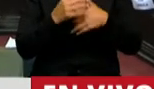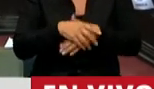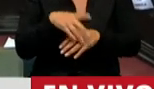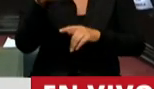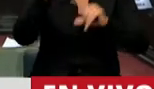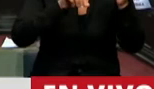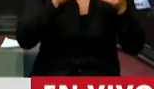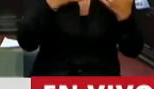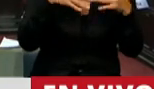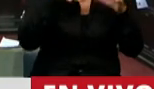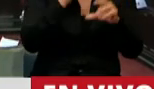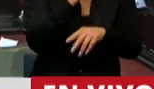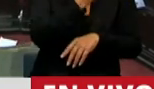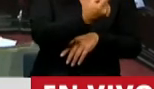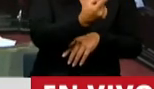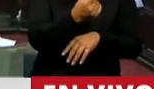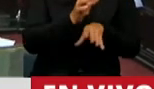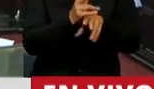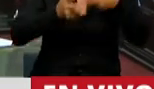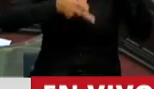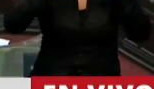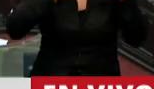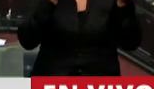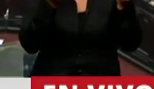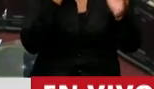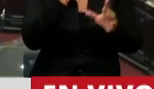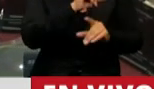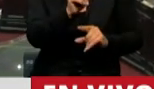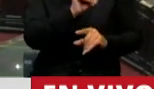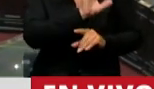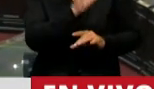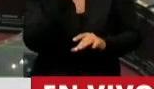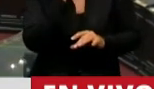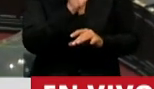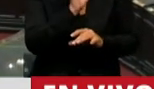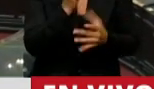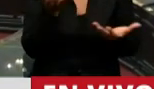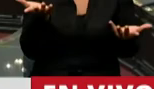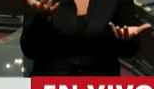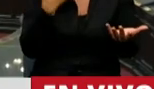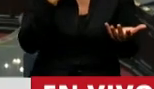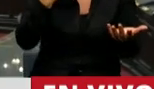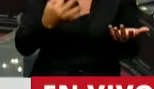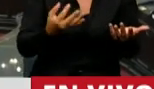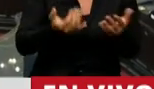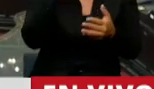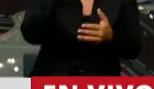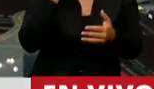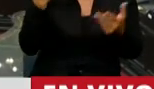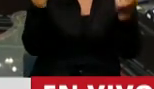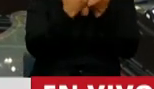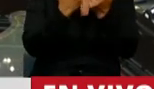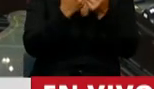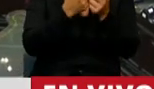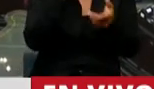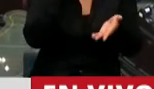decir o pretender levantar la voz en el sentido de que eso no es así, pero la verdad que nos hemos encontrado en este recinto y las actas no pueden